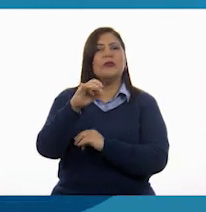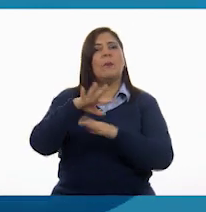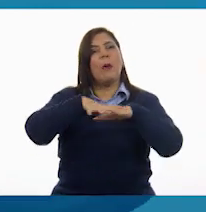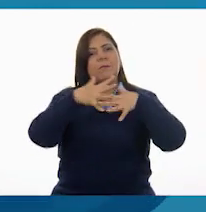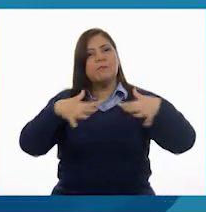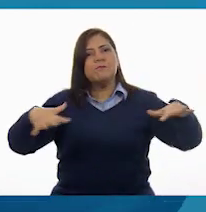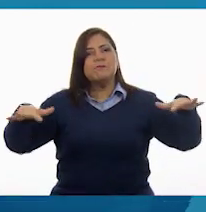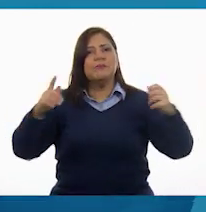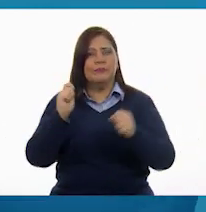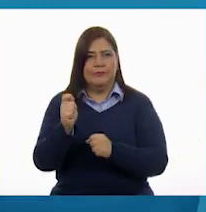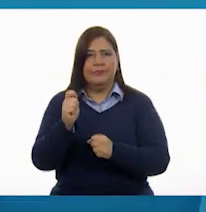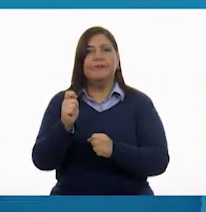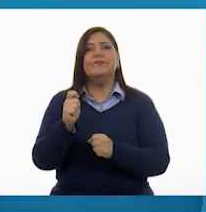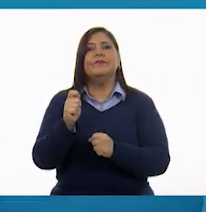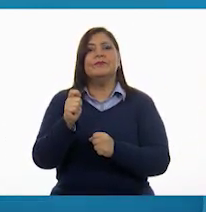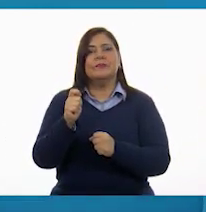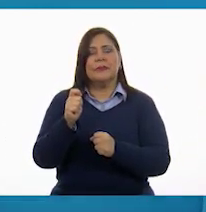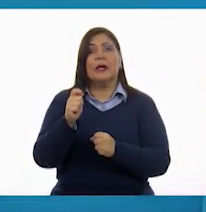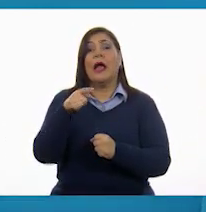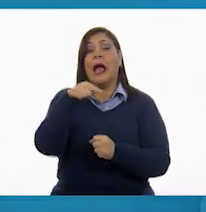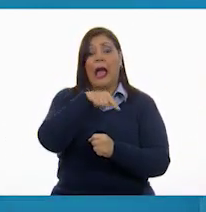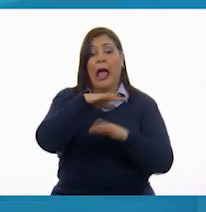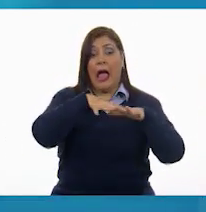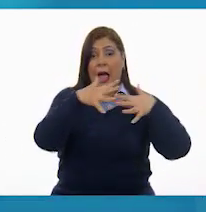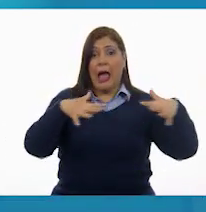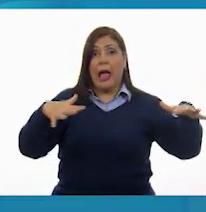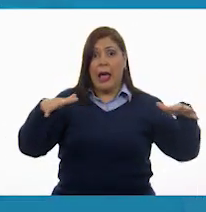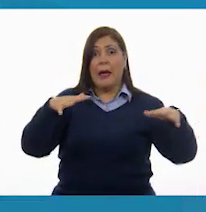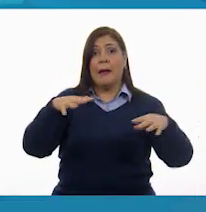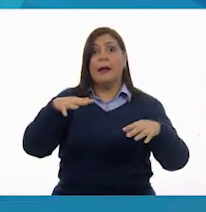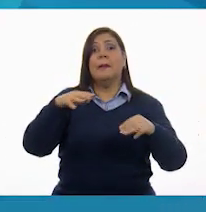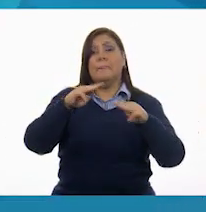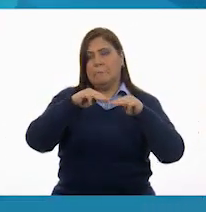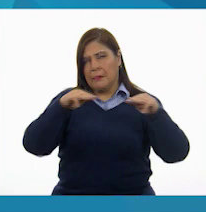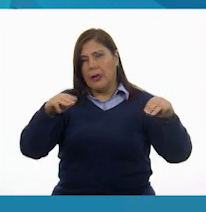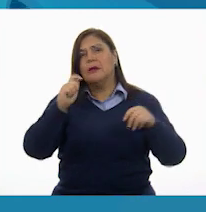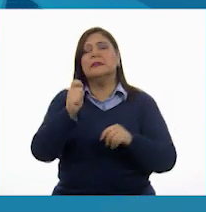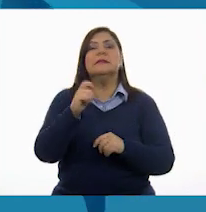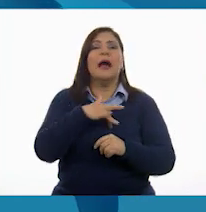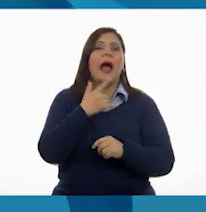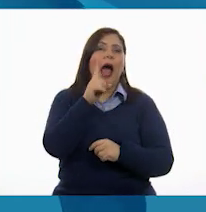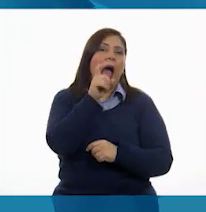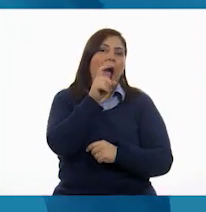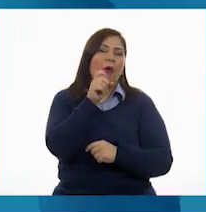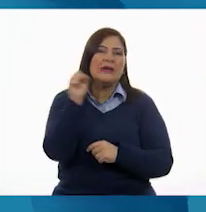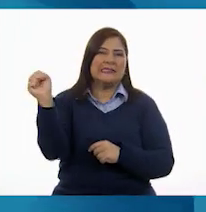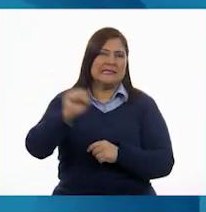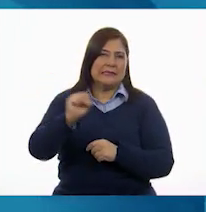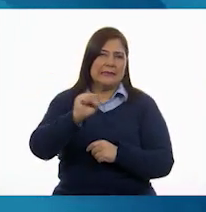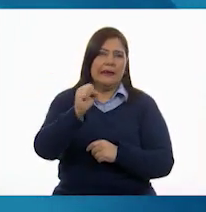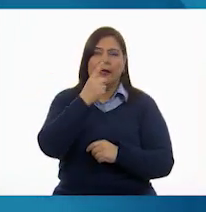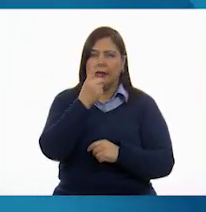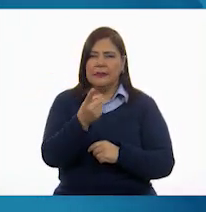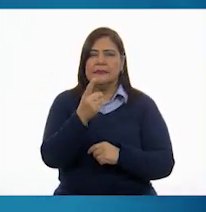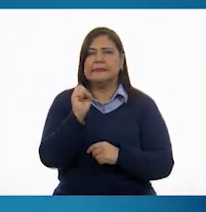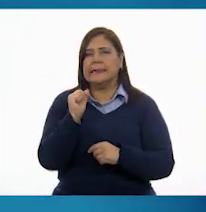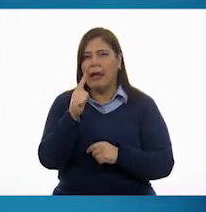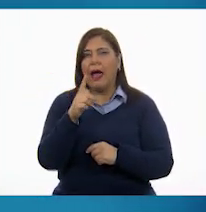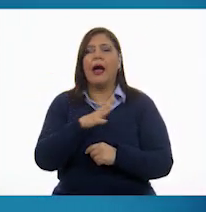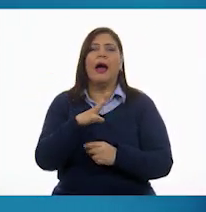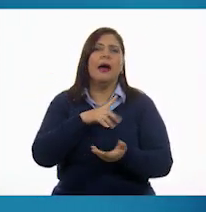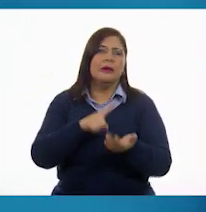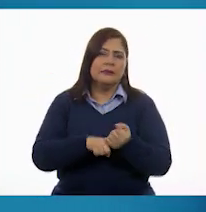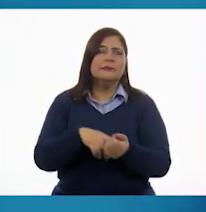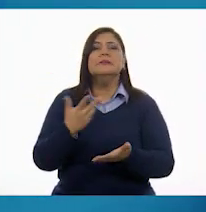esta agua que es salada, es o contiene o está dentro de nuestro